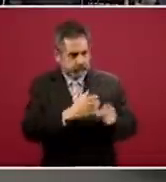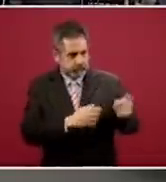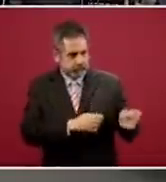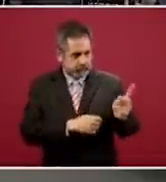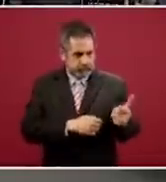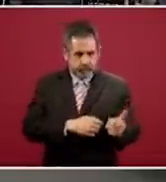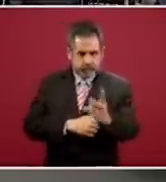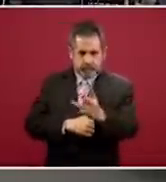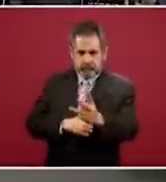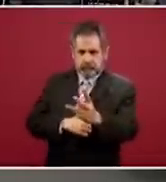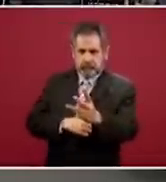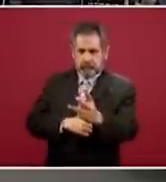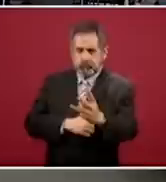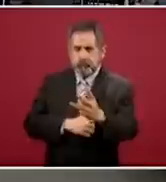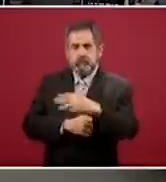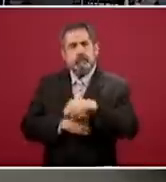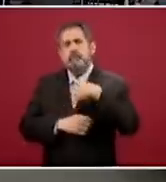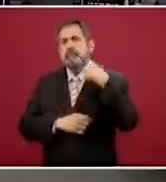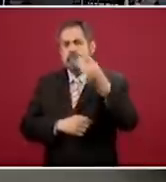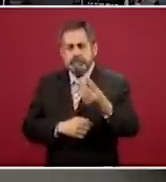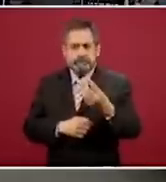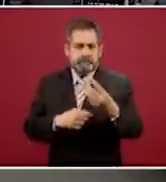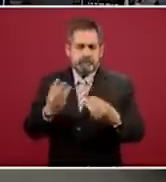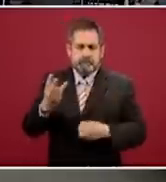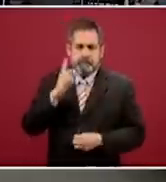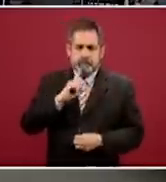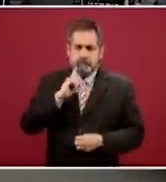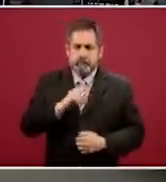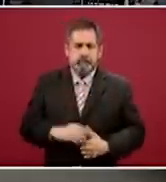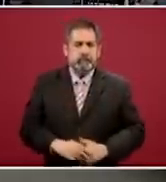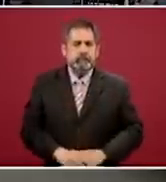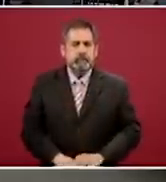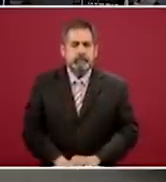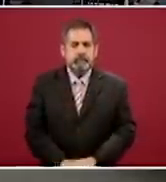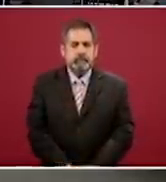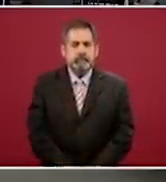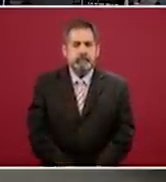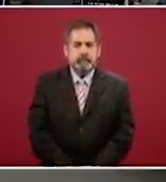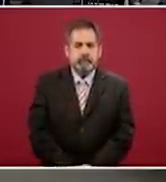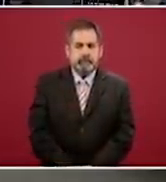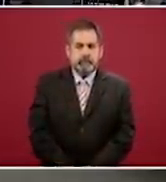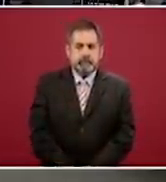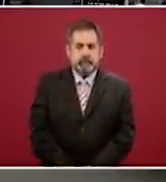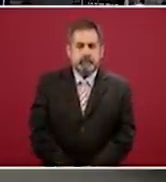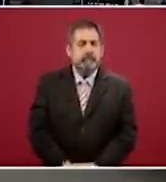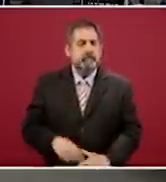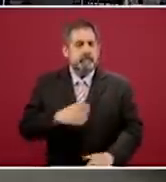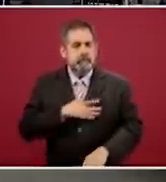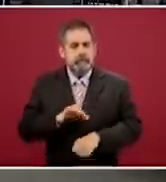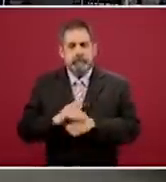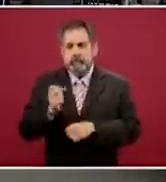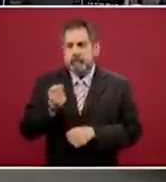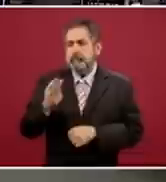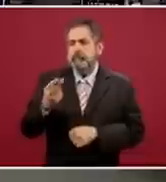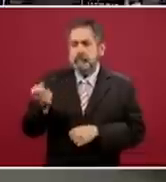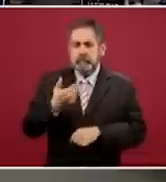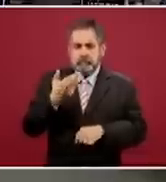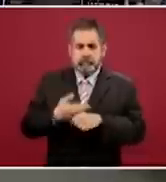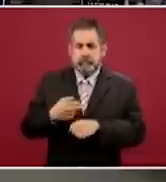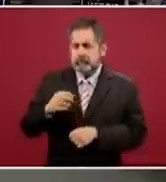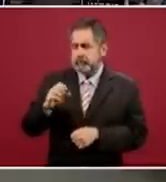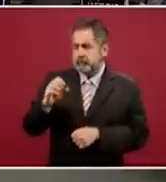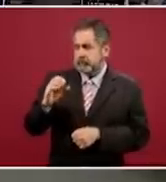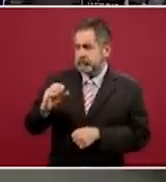Usted, colega, Hans, y luego nos vamos con 3 mujeres. Por favor, ahí está usted, la primera. Buenos días, subsecretario. Alberto Rodríguez, de SDP